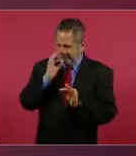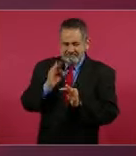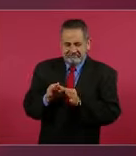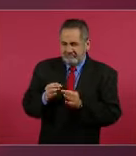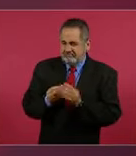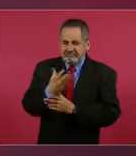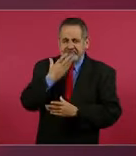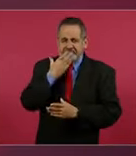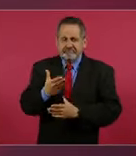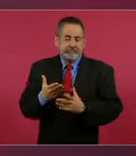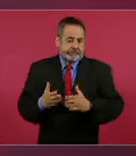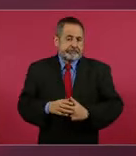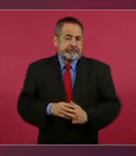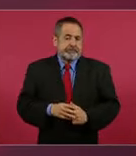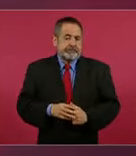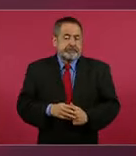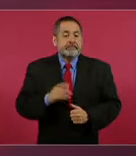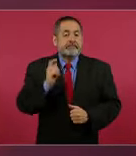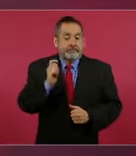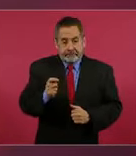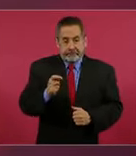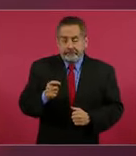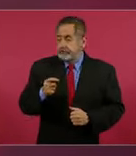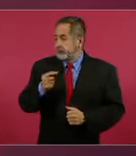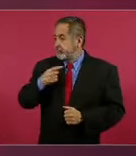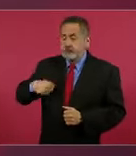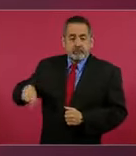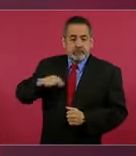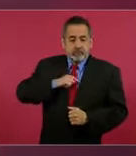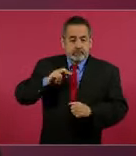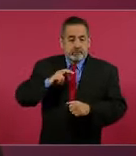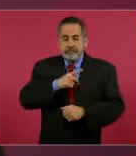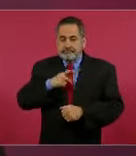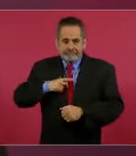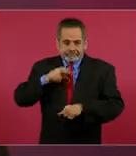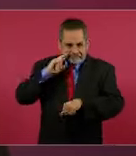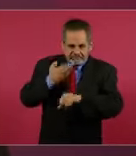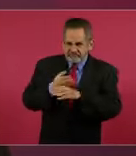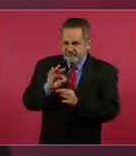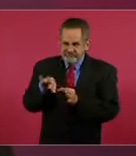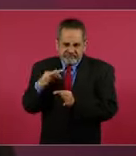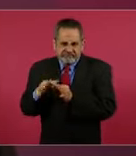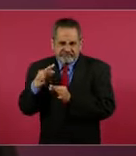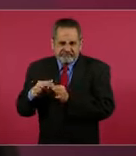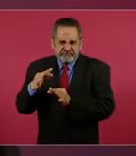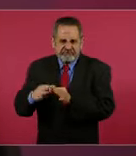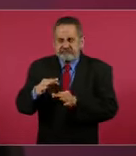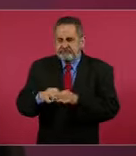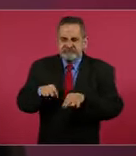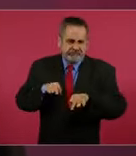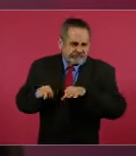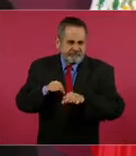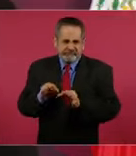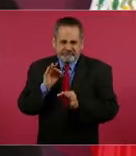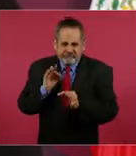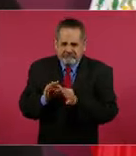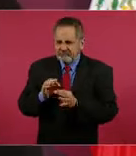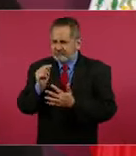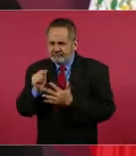obliga a actuar cada vez con más eficiencia como servidores públicos,